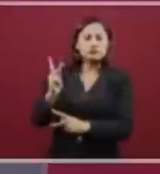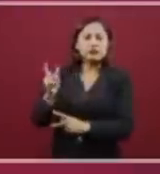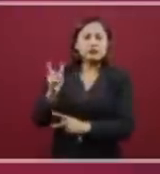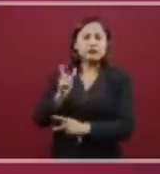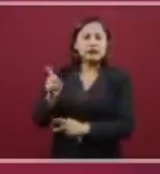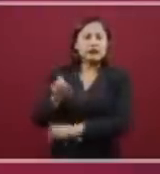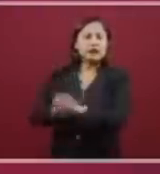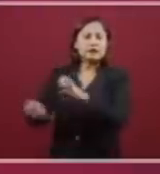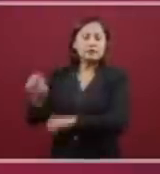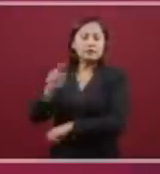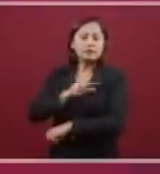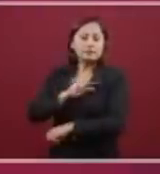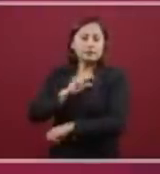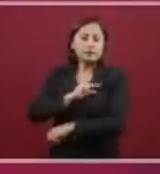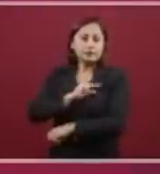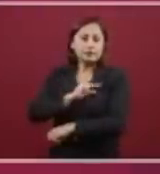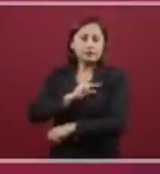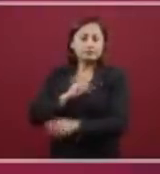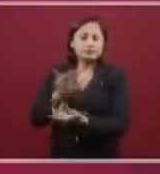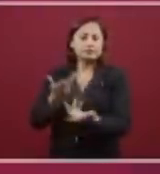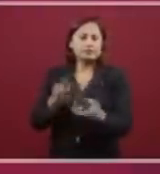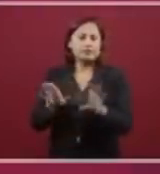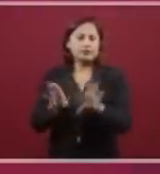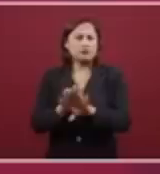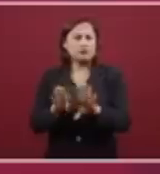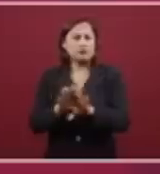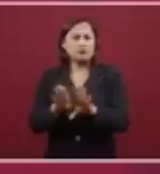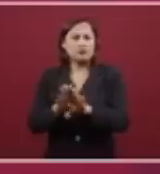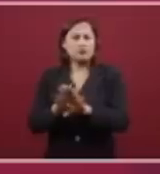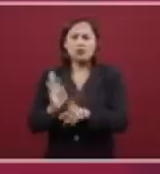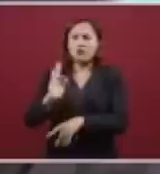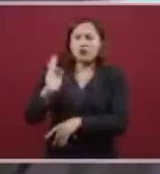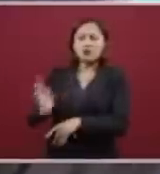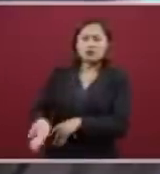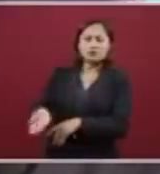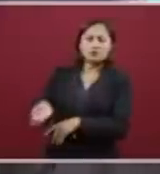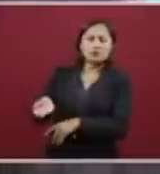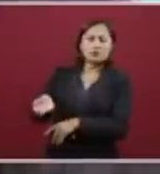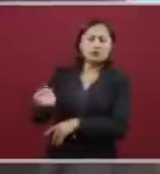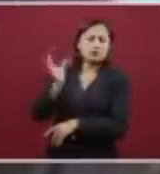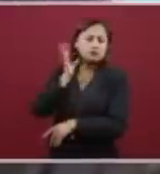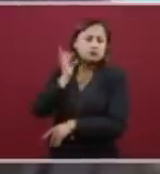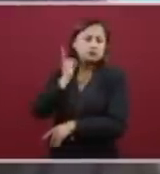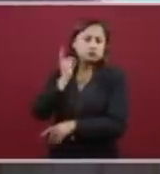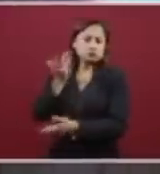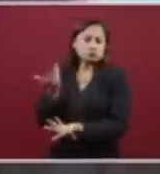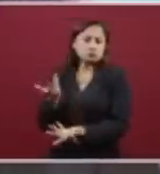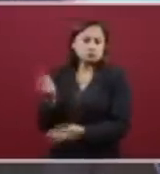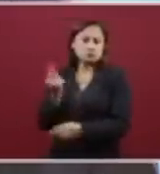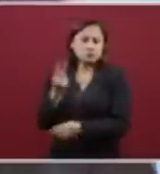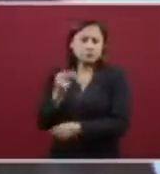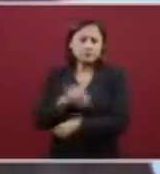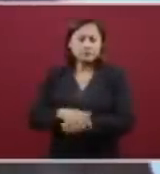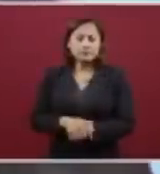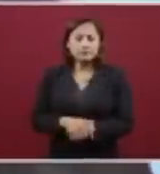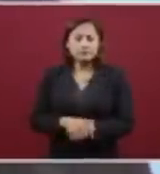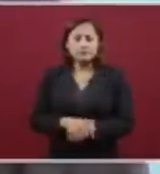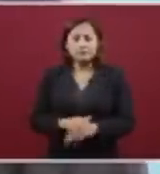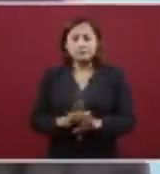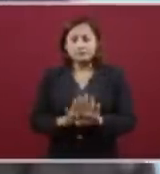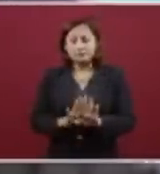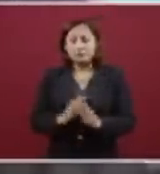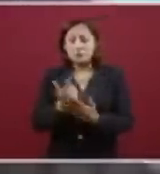que no requiere la autorización del congreso de la unión o sea es una ingeniería financiera